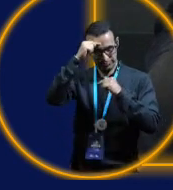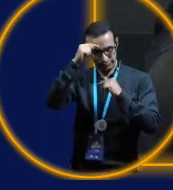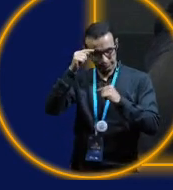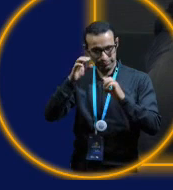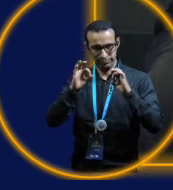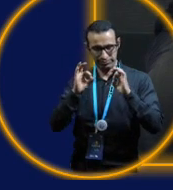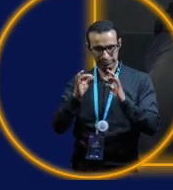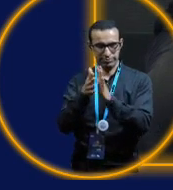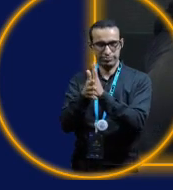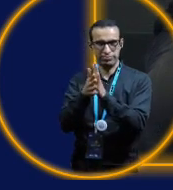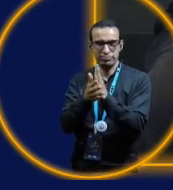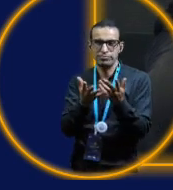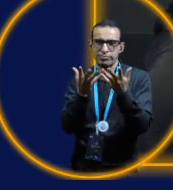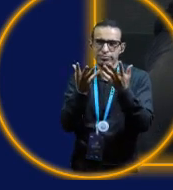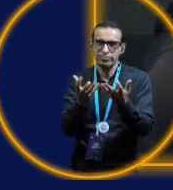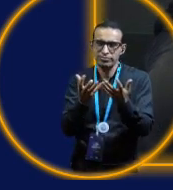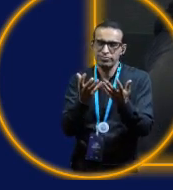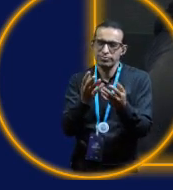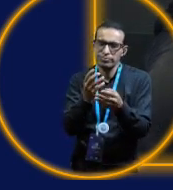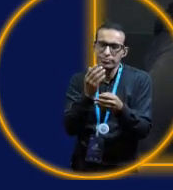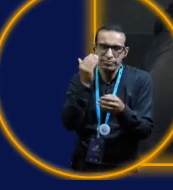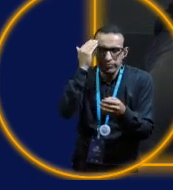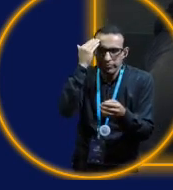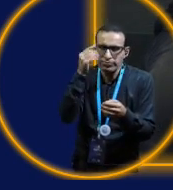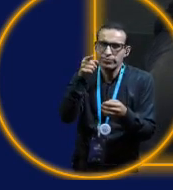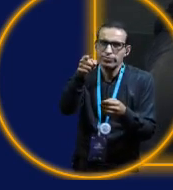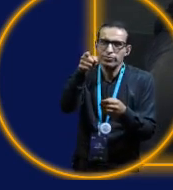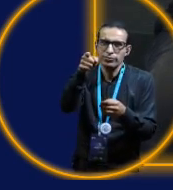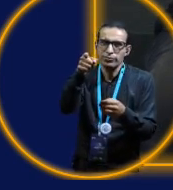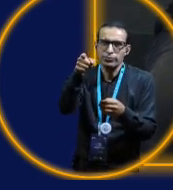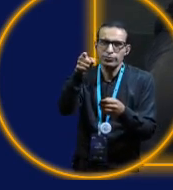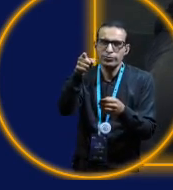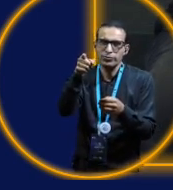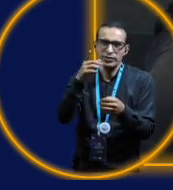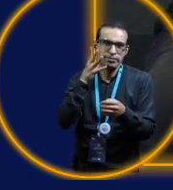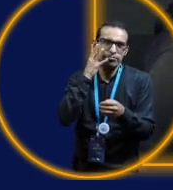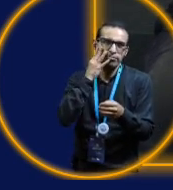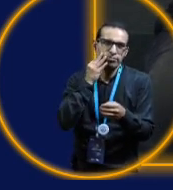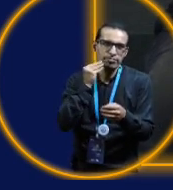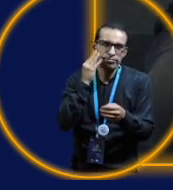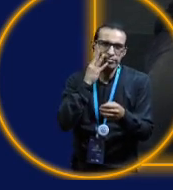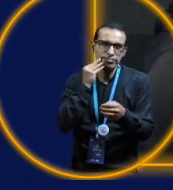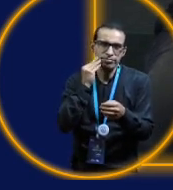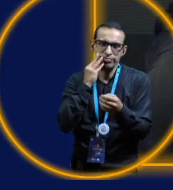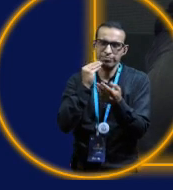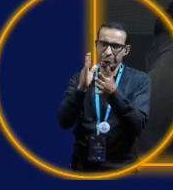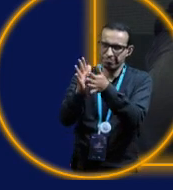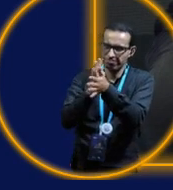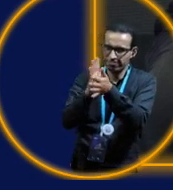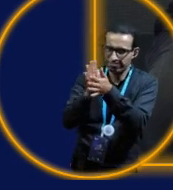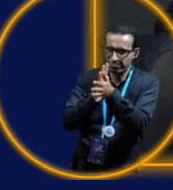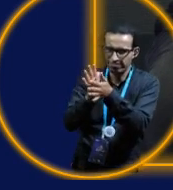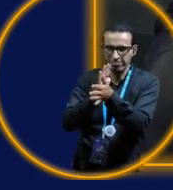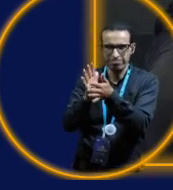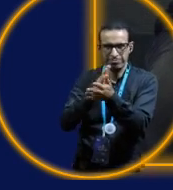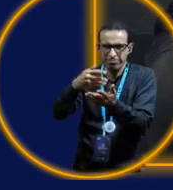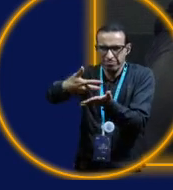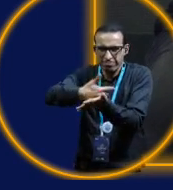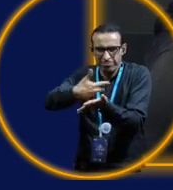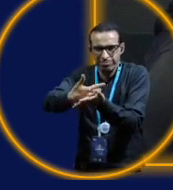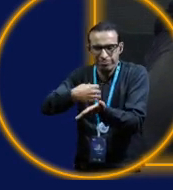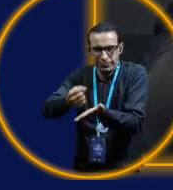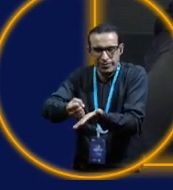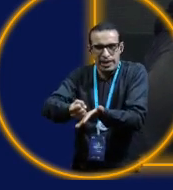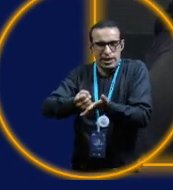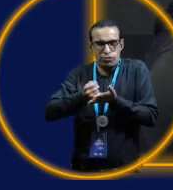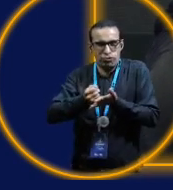we'd like to know what advices Can you give Us from your experience to those people that not only in the social networks but in